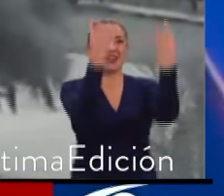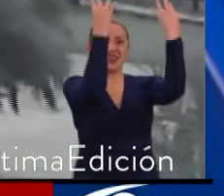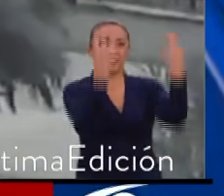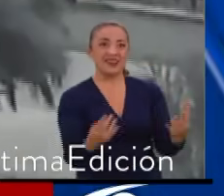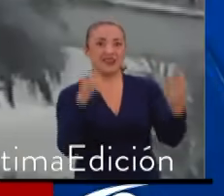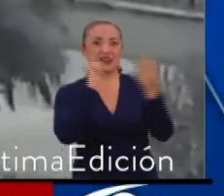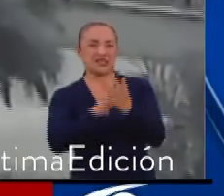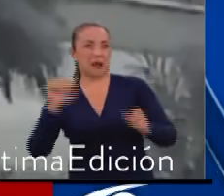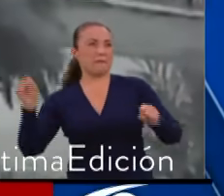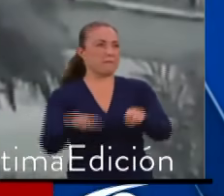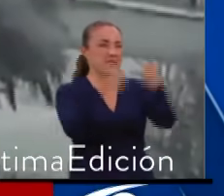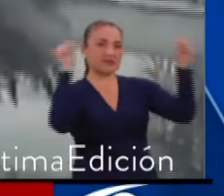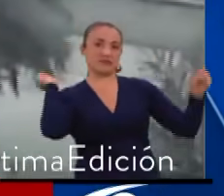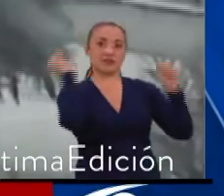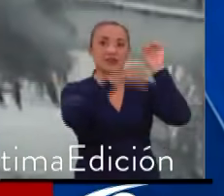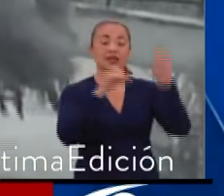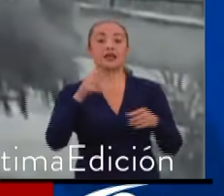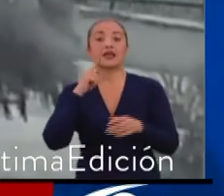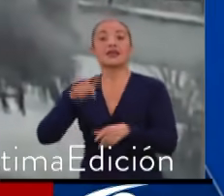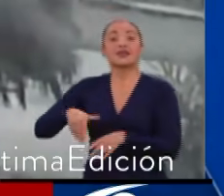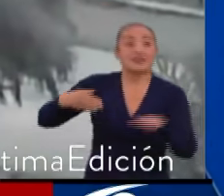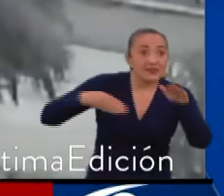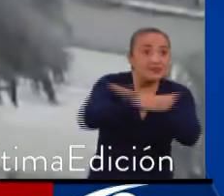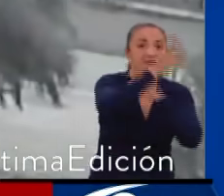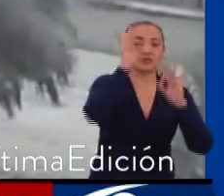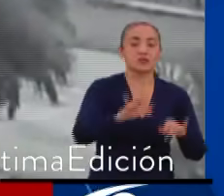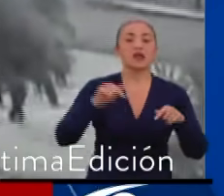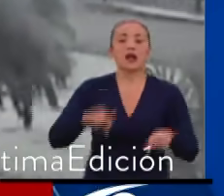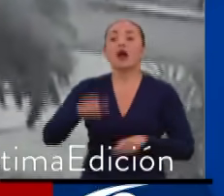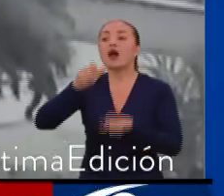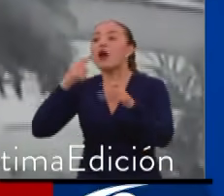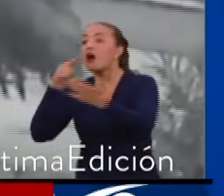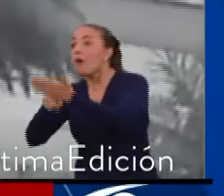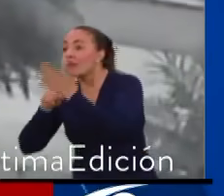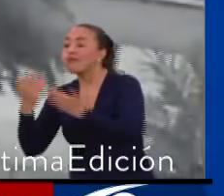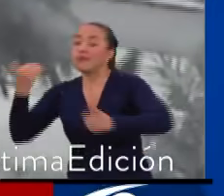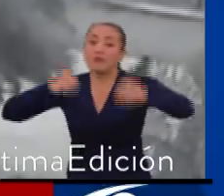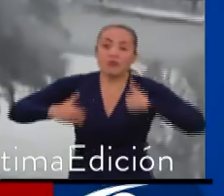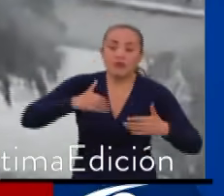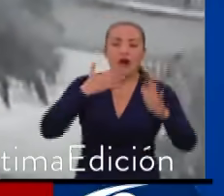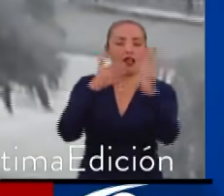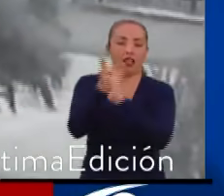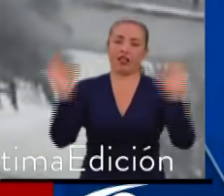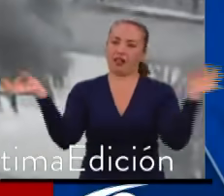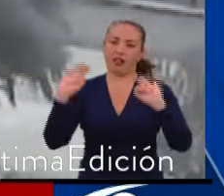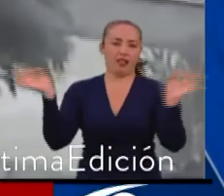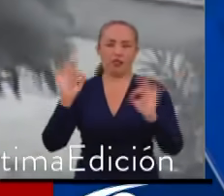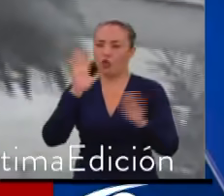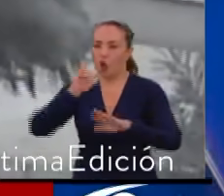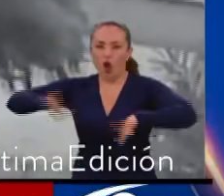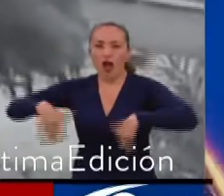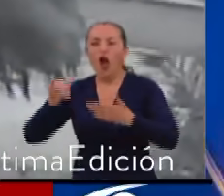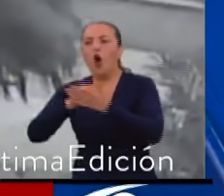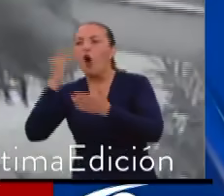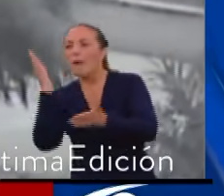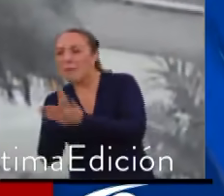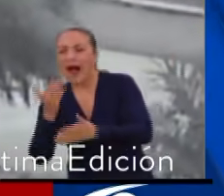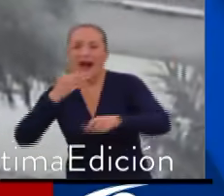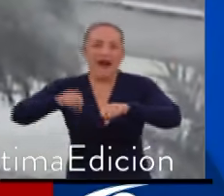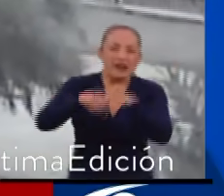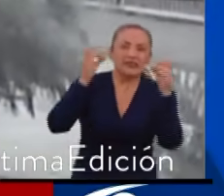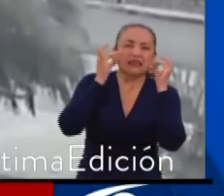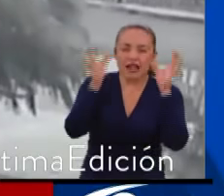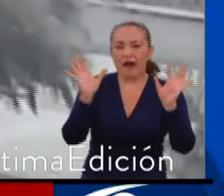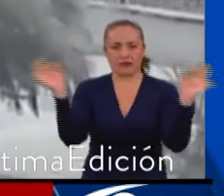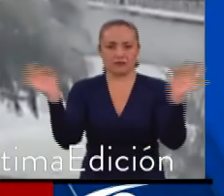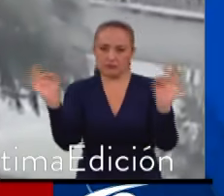al lugar. En un primer balance, las autoridades no reportan personas lesionadas, vehículos vandalizados o hechos graves de alteración del orden